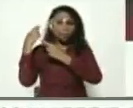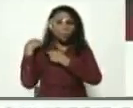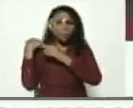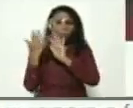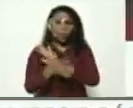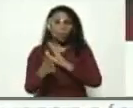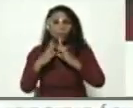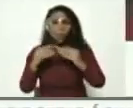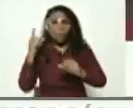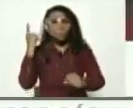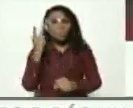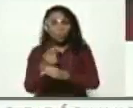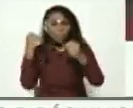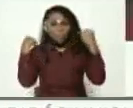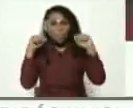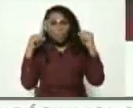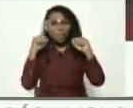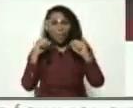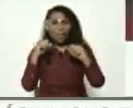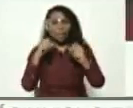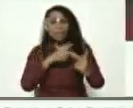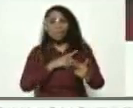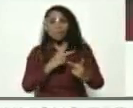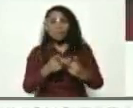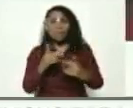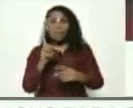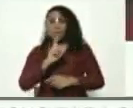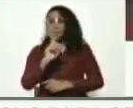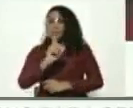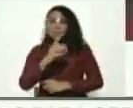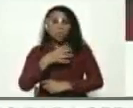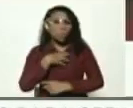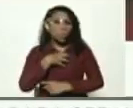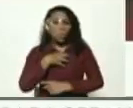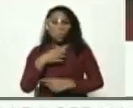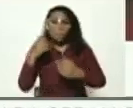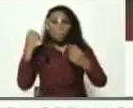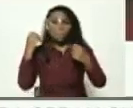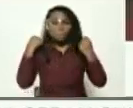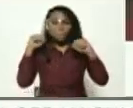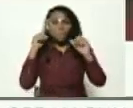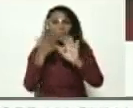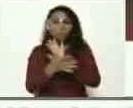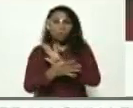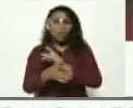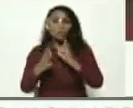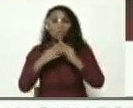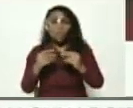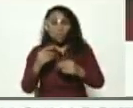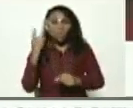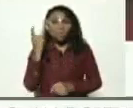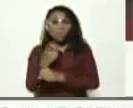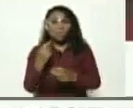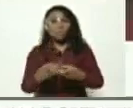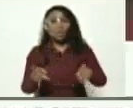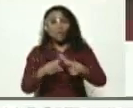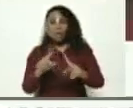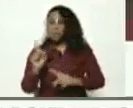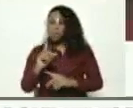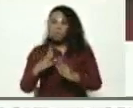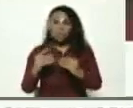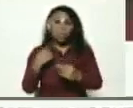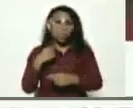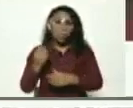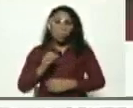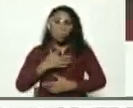todos deben practicar la virtud y no todos la practican. Todos deben ser valerosos y todos no lo son. Todos